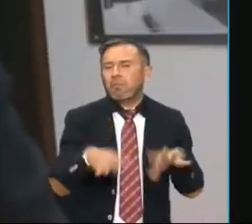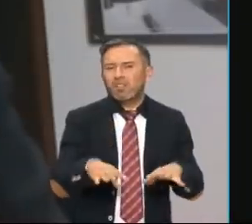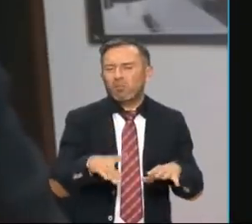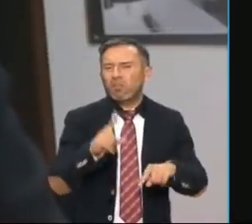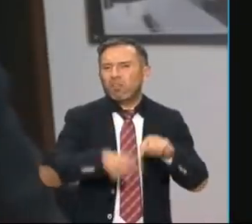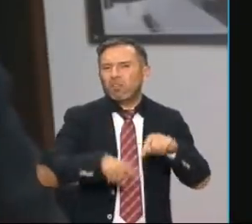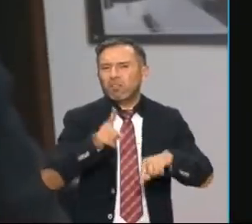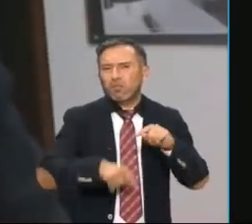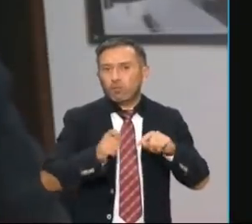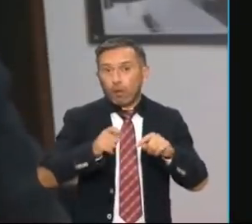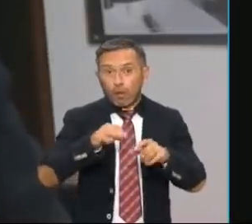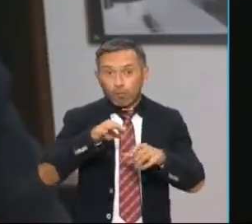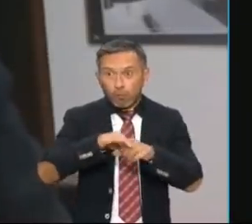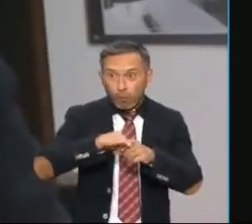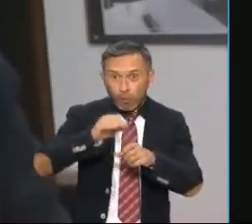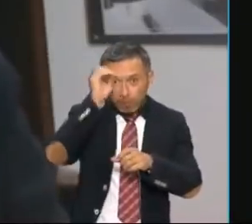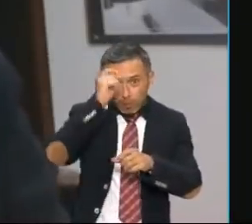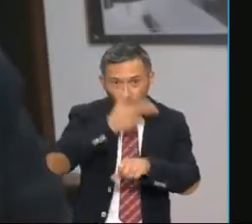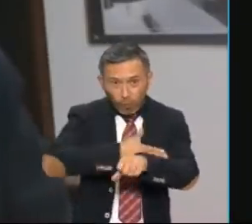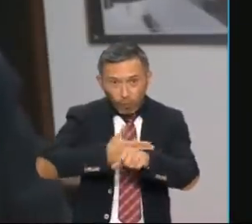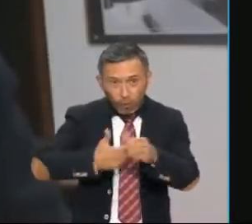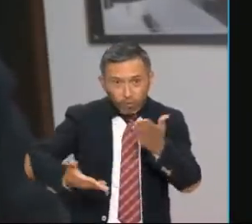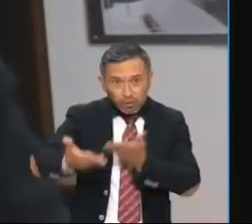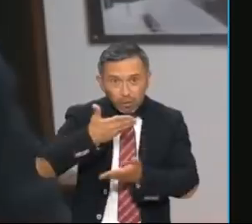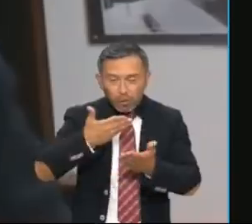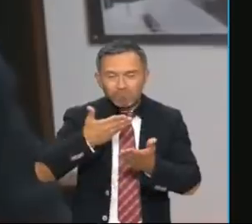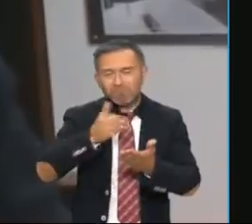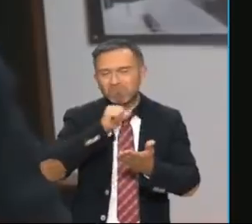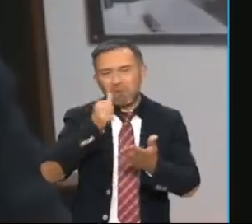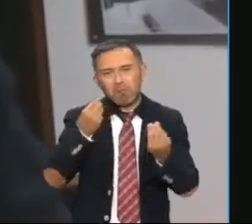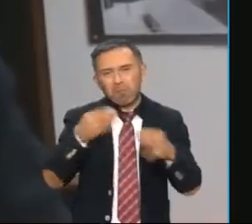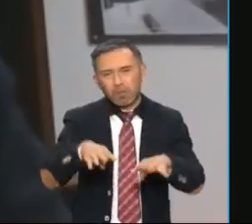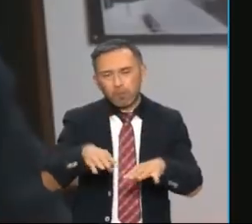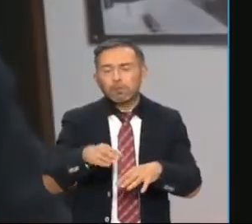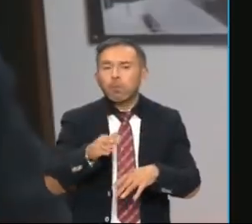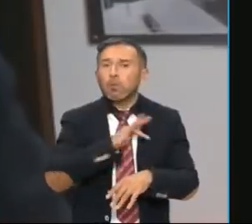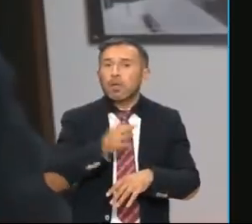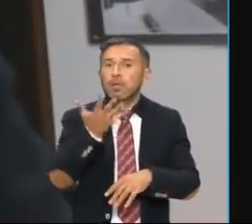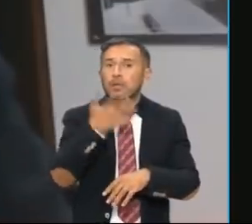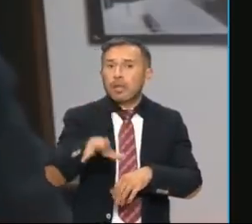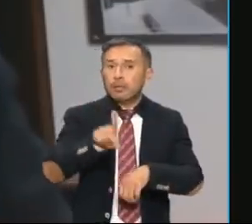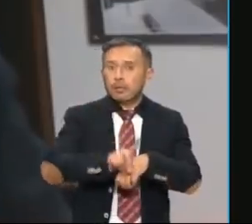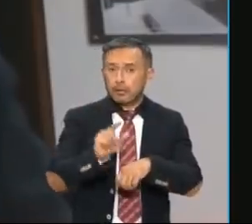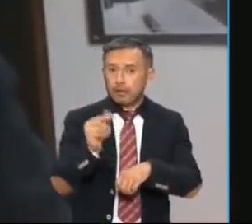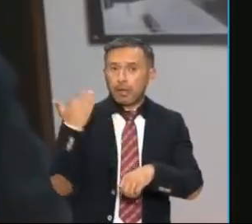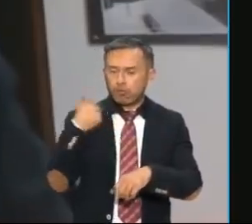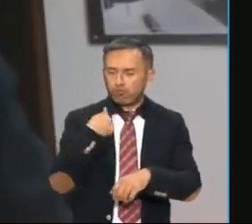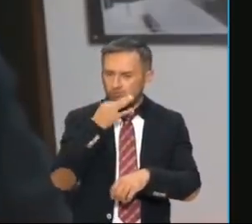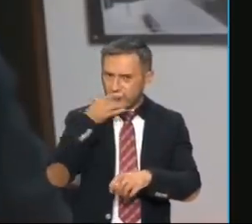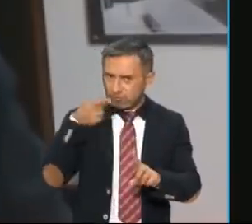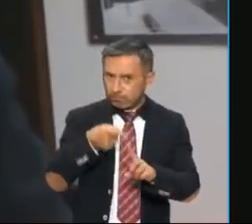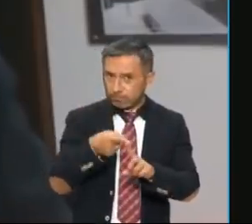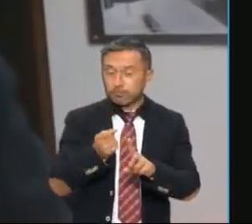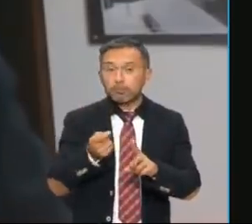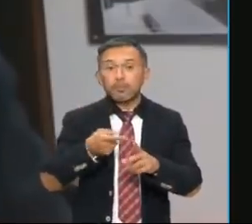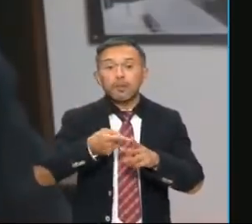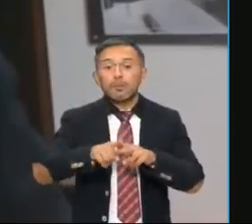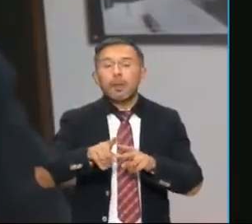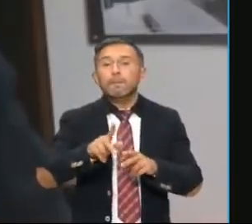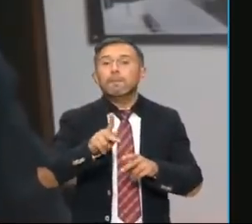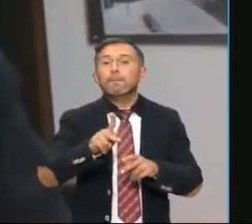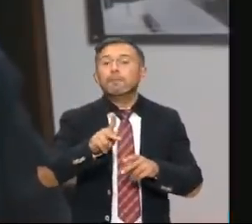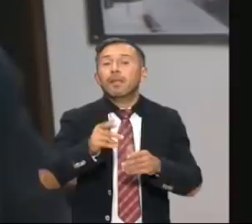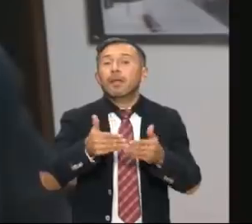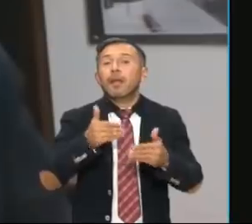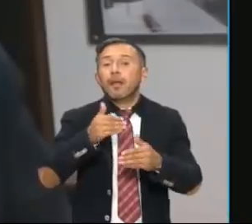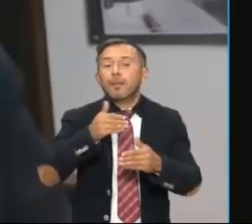disruptiva y antidemocrática. Soy enfático en lo que dije hace 10 días, antes de que iniciaran las campañas electorales federales.